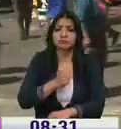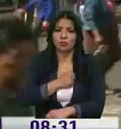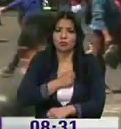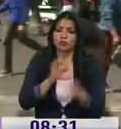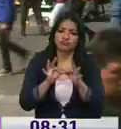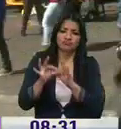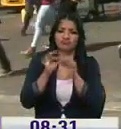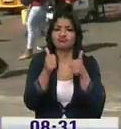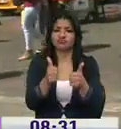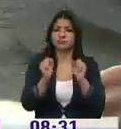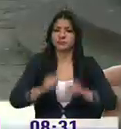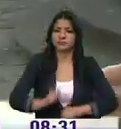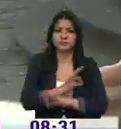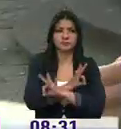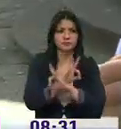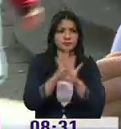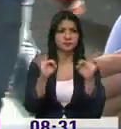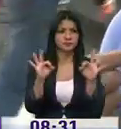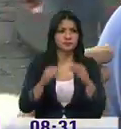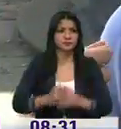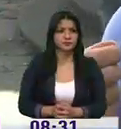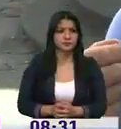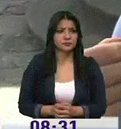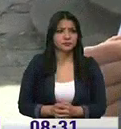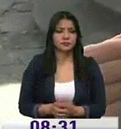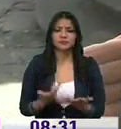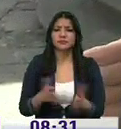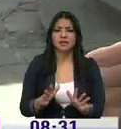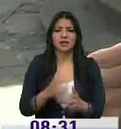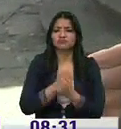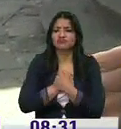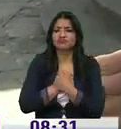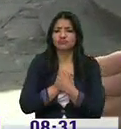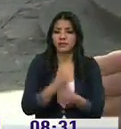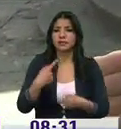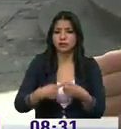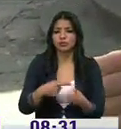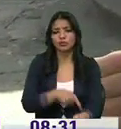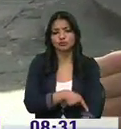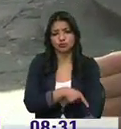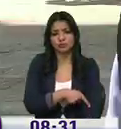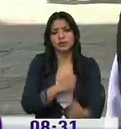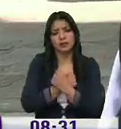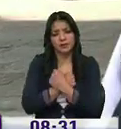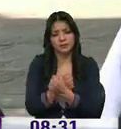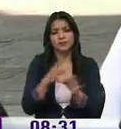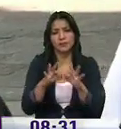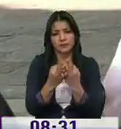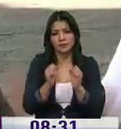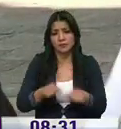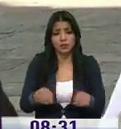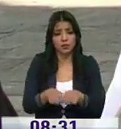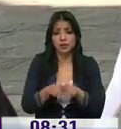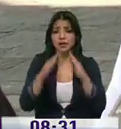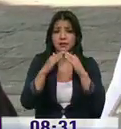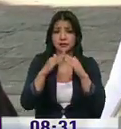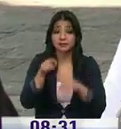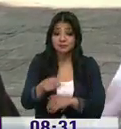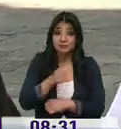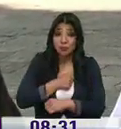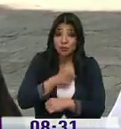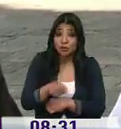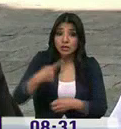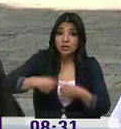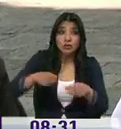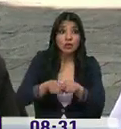mantenerlos limpios. Ya es una cuestión de cariño a la ciudad y también a nuestra familia. Que hagamos nuestro lo que es nuestro. Quito nos